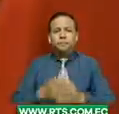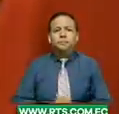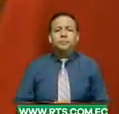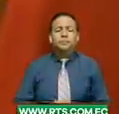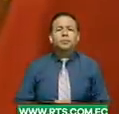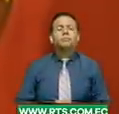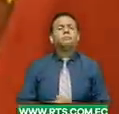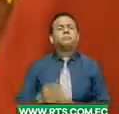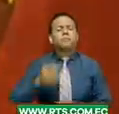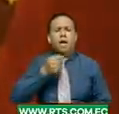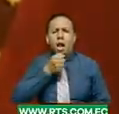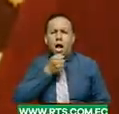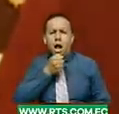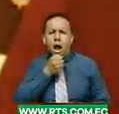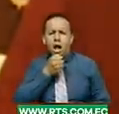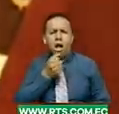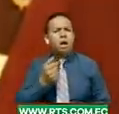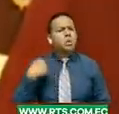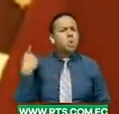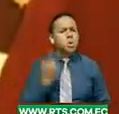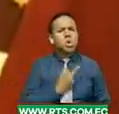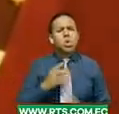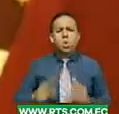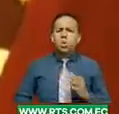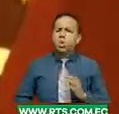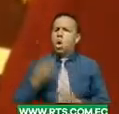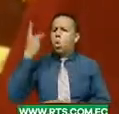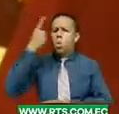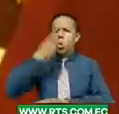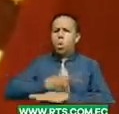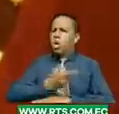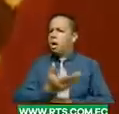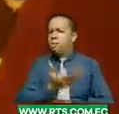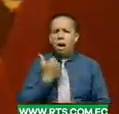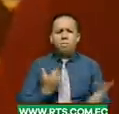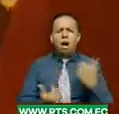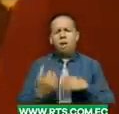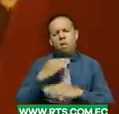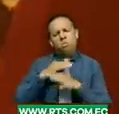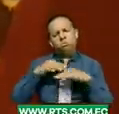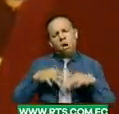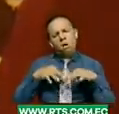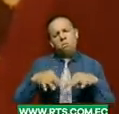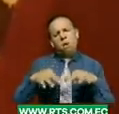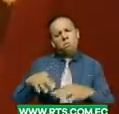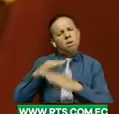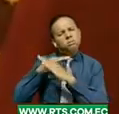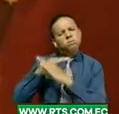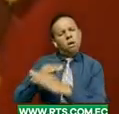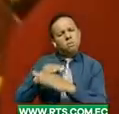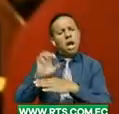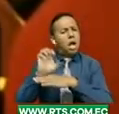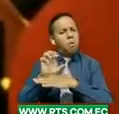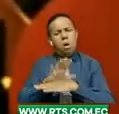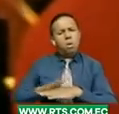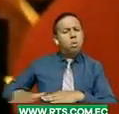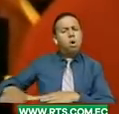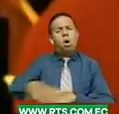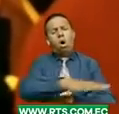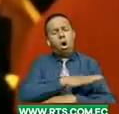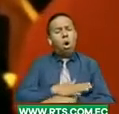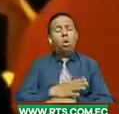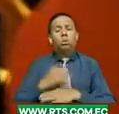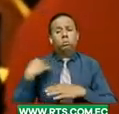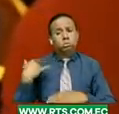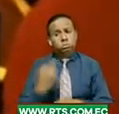Vamos a continuar al segundo día de la movilización y resistencia a nivel nacional. Ratificamos